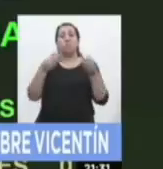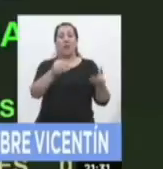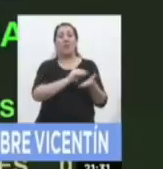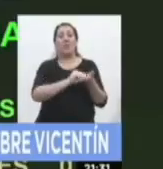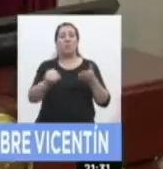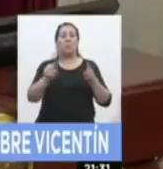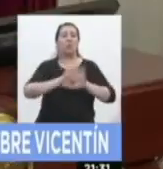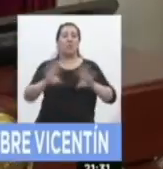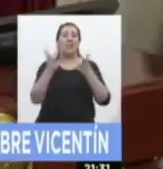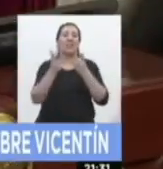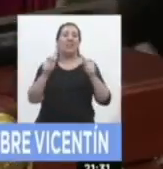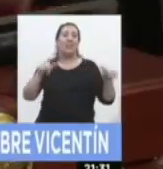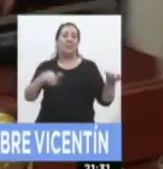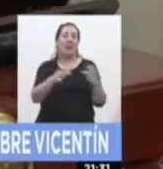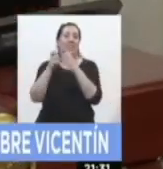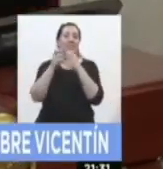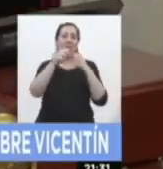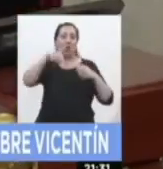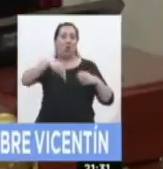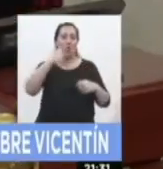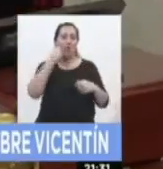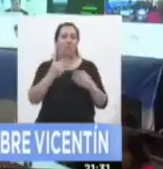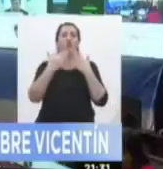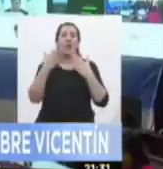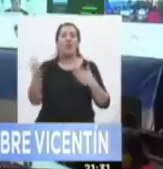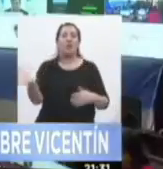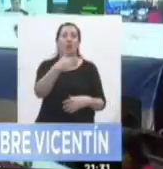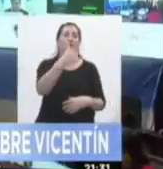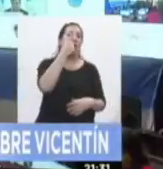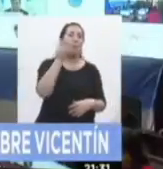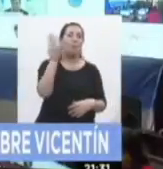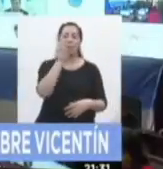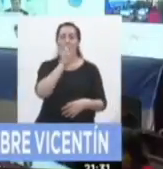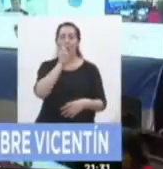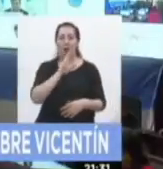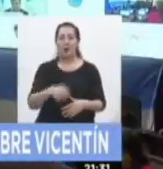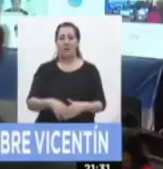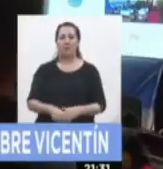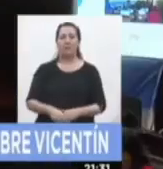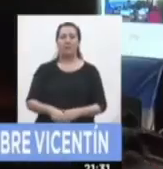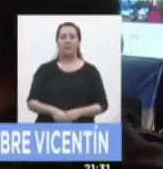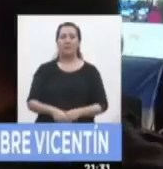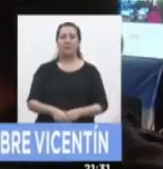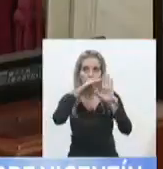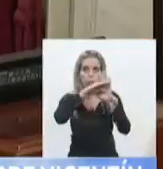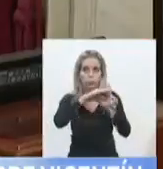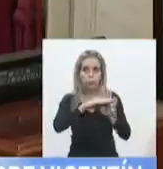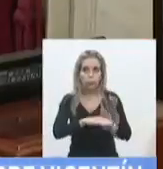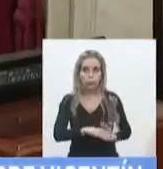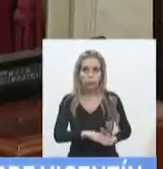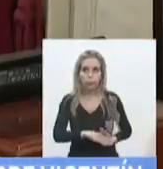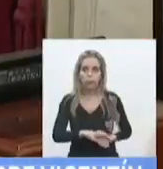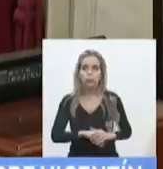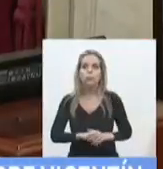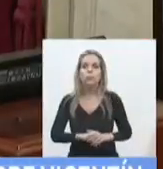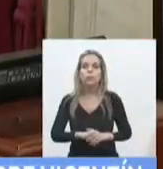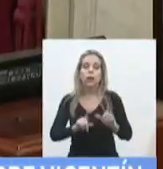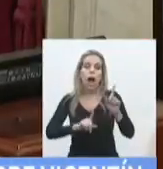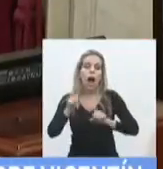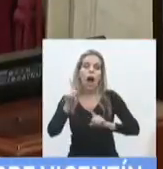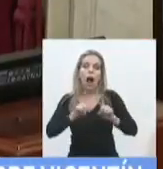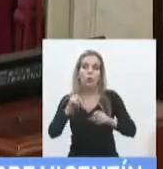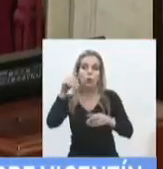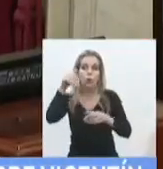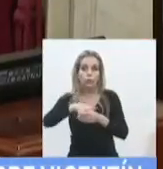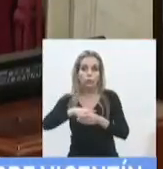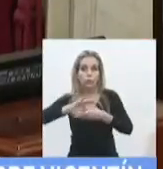disposición reglamentaria, requiere los dos tercios. Al finalizar la votación, cuando se obtuvo 41 votos por la